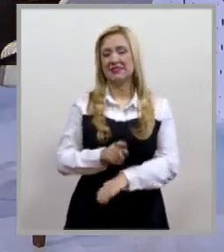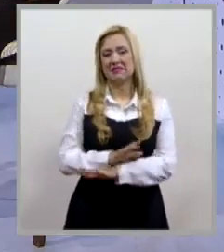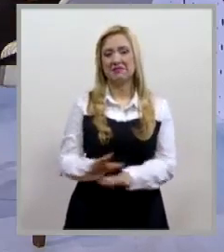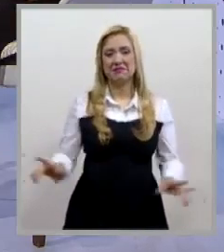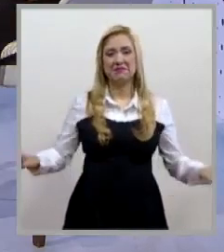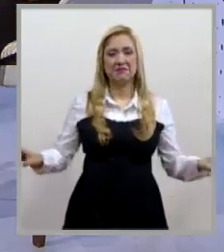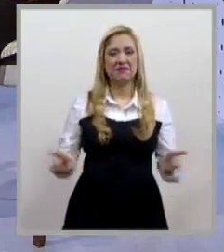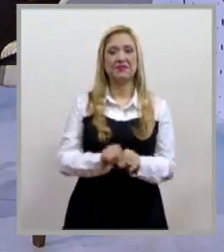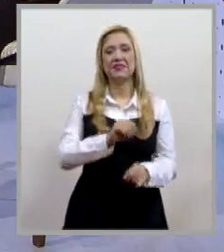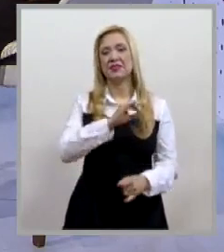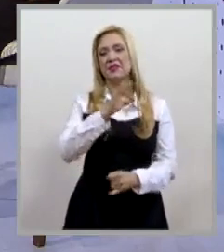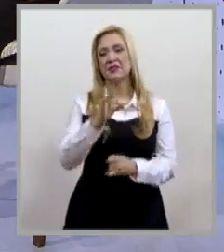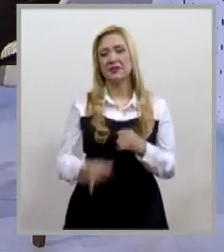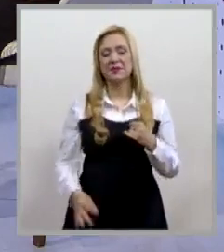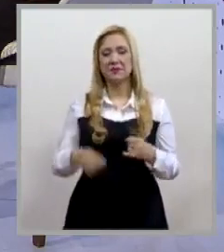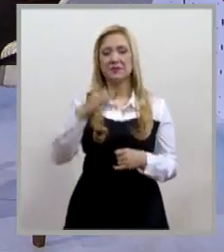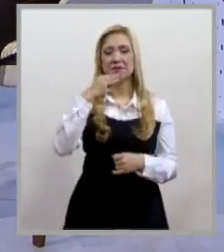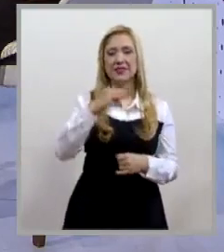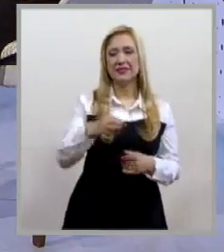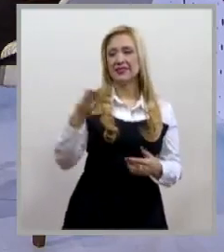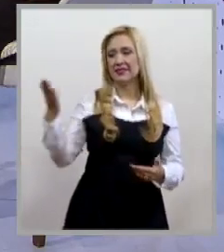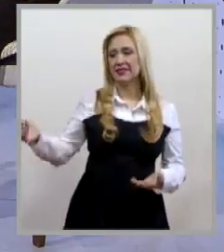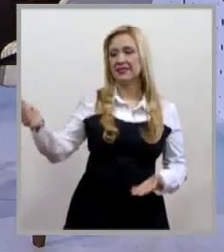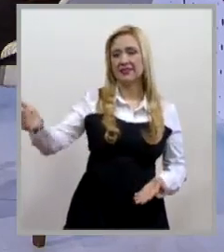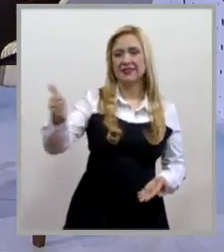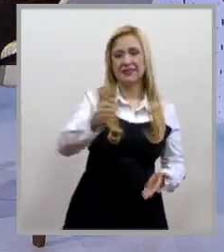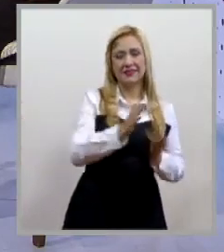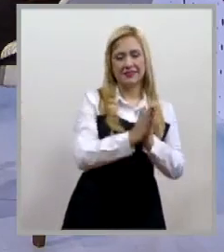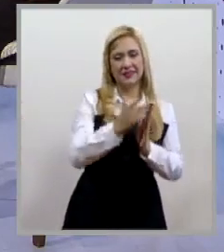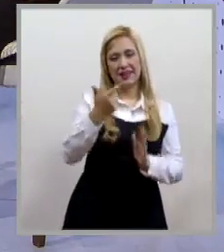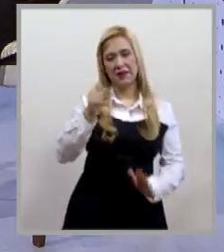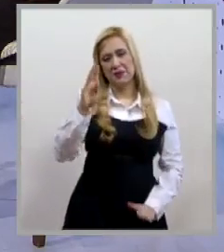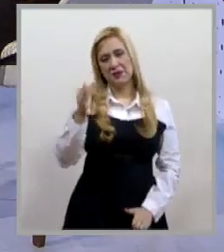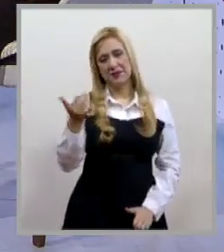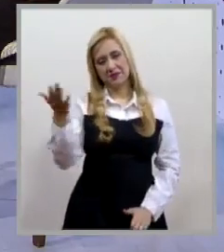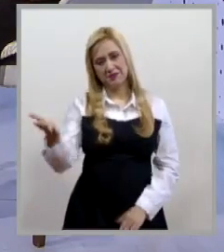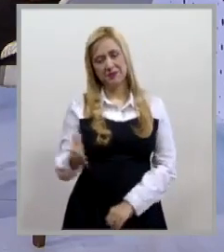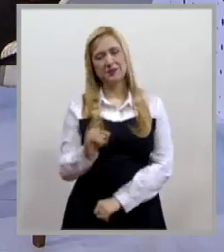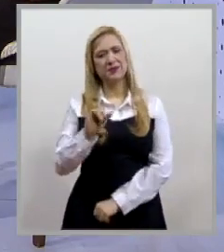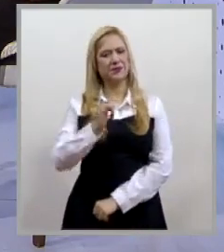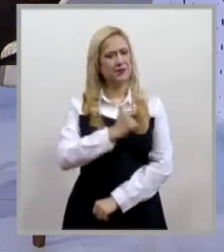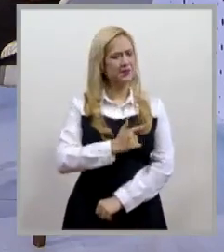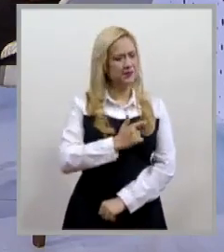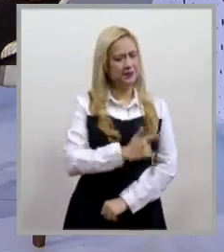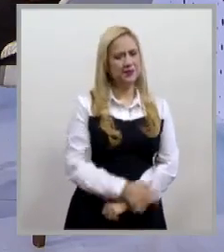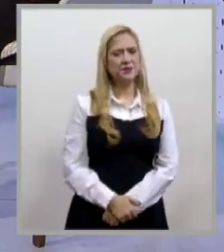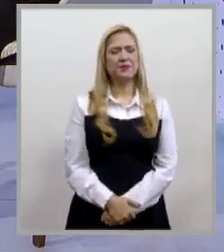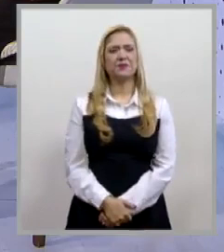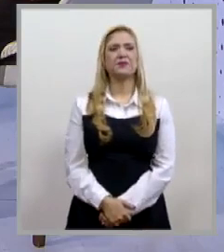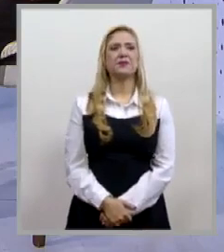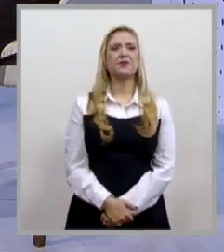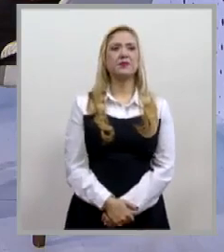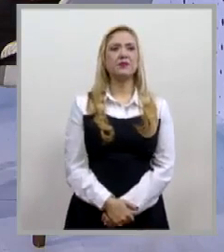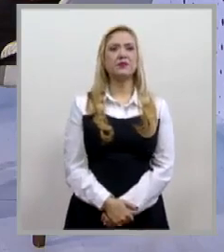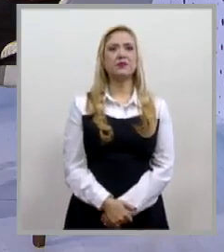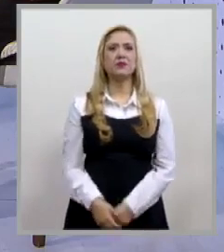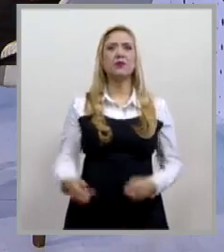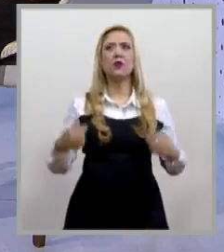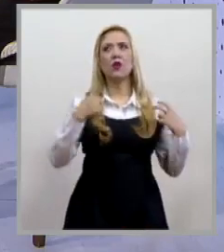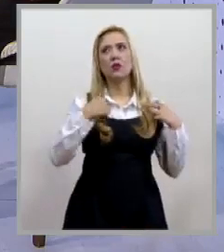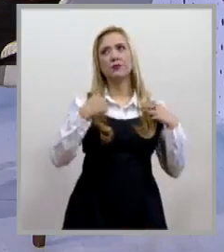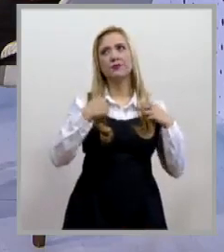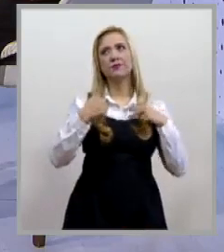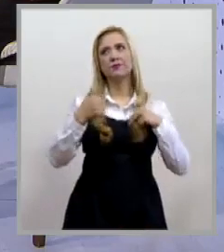tenemos que ir a la última ronda de conclusiones y reflexiones finales. Gaby, empezamos contigo. Claro que sí, con todo gusto. Me